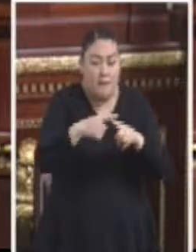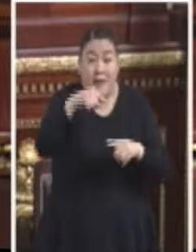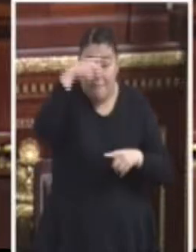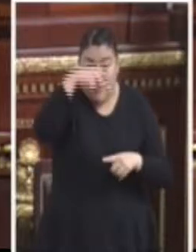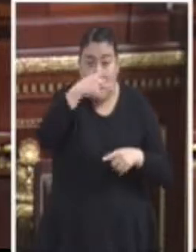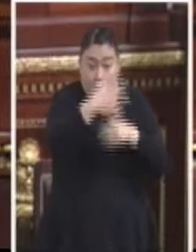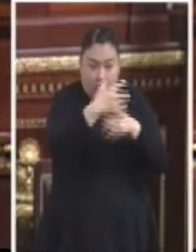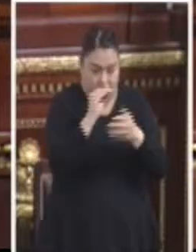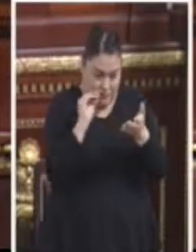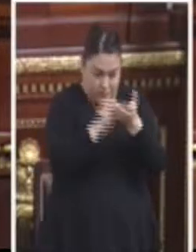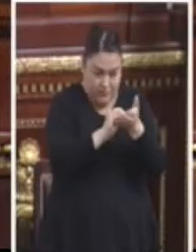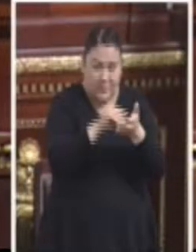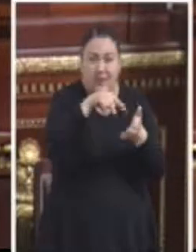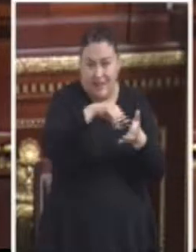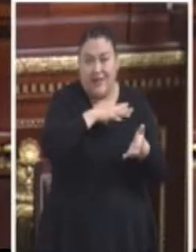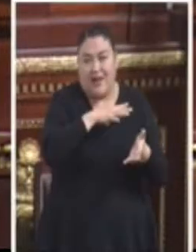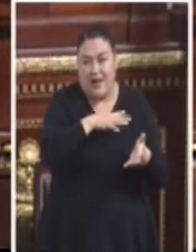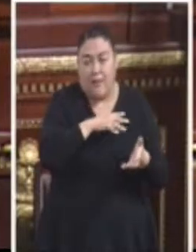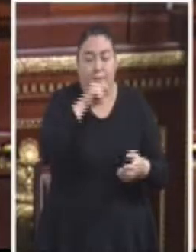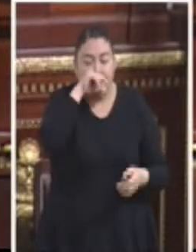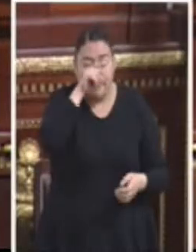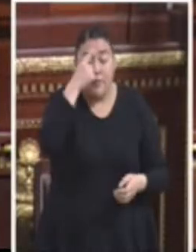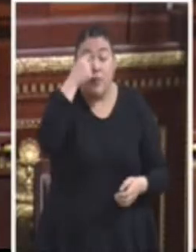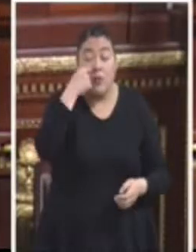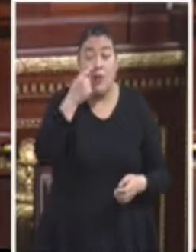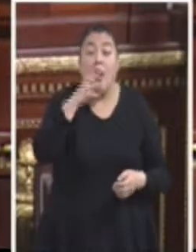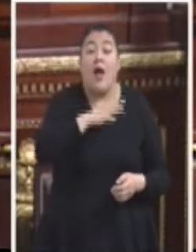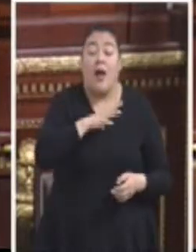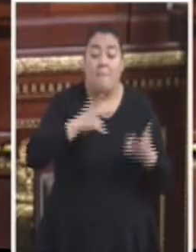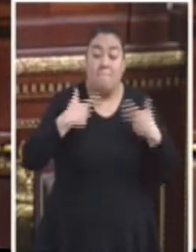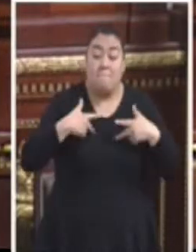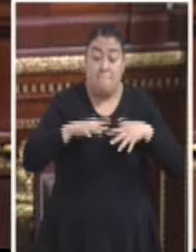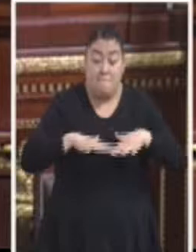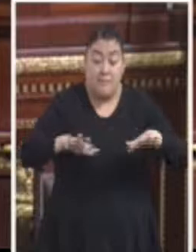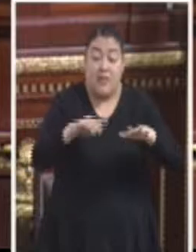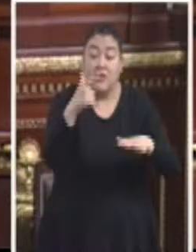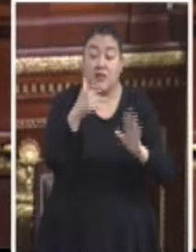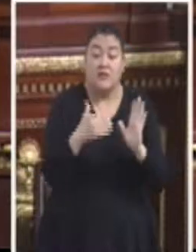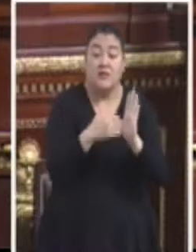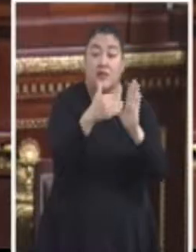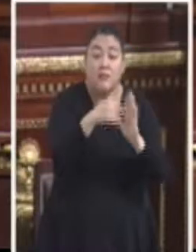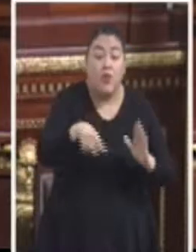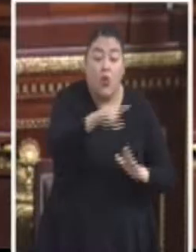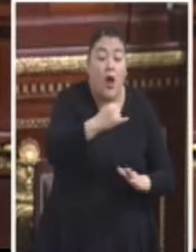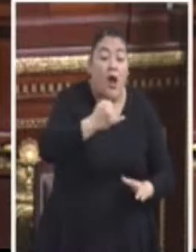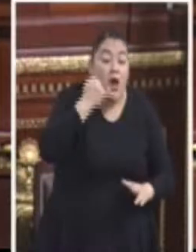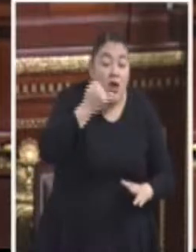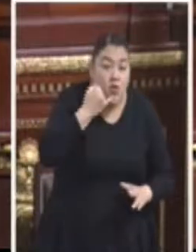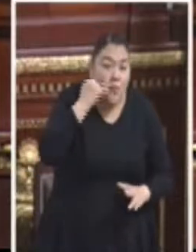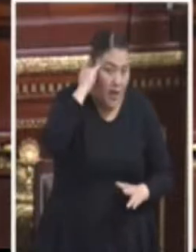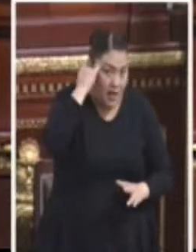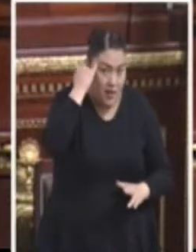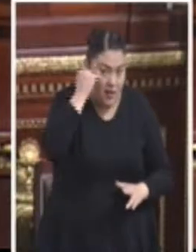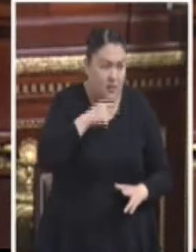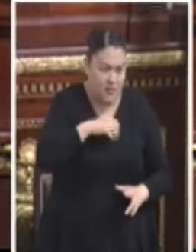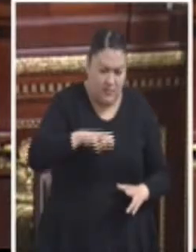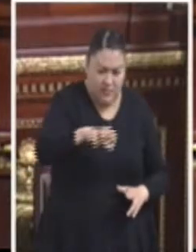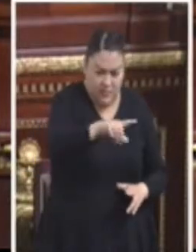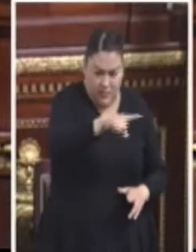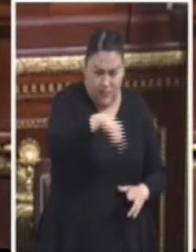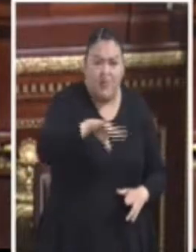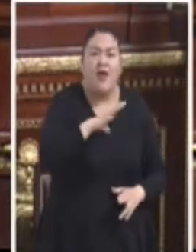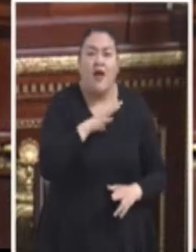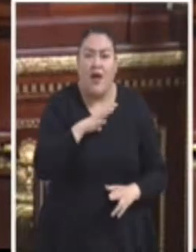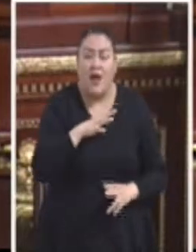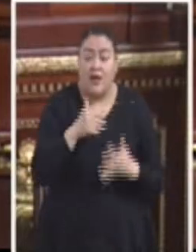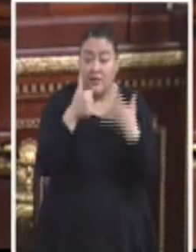lingüística del mundo, existiendo una población de más de 7 millones que hablan alguna lengua indígena, de los